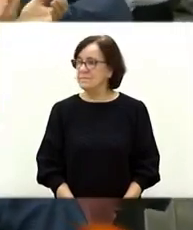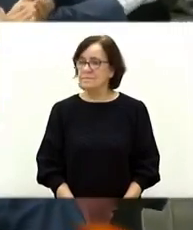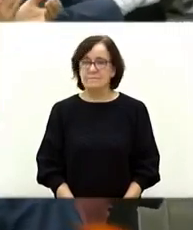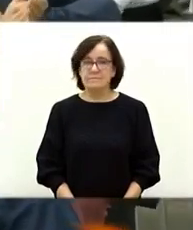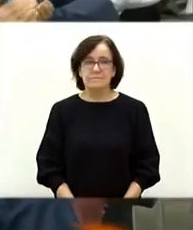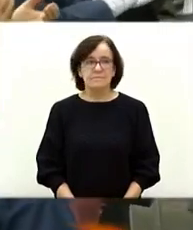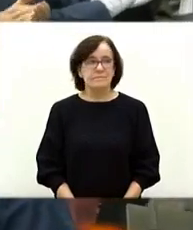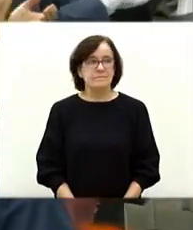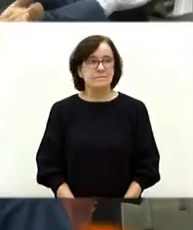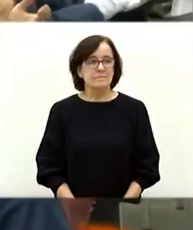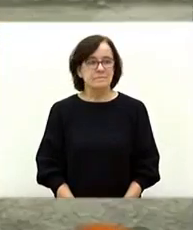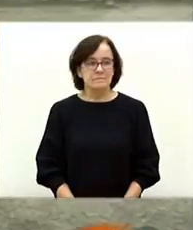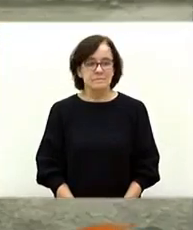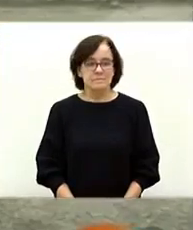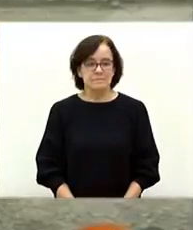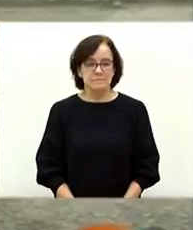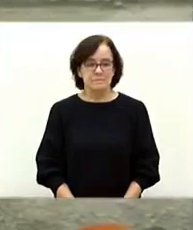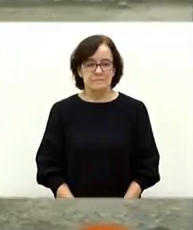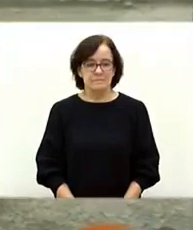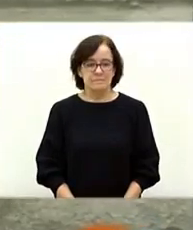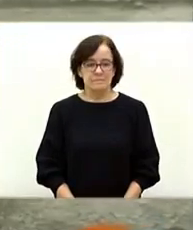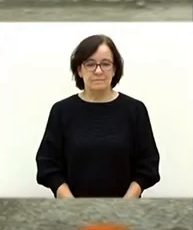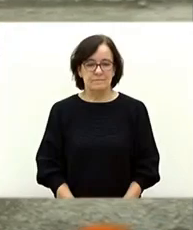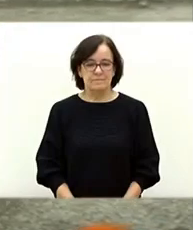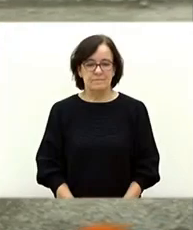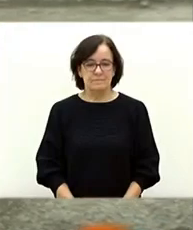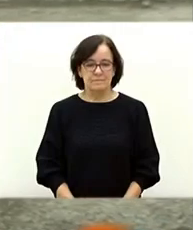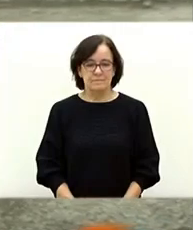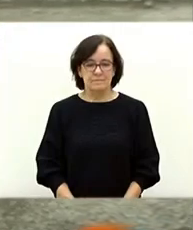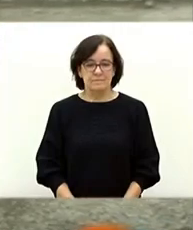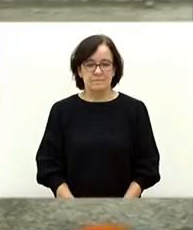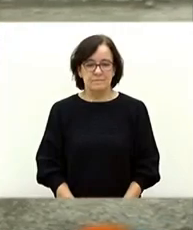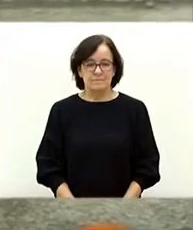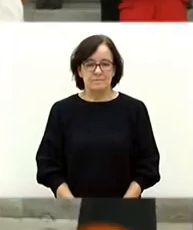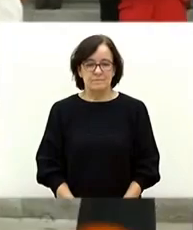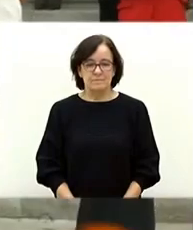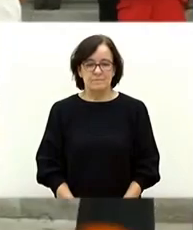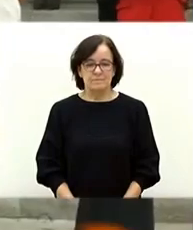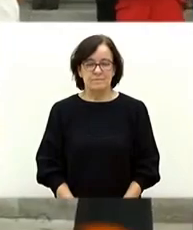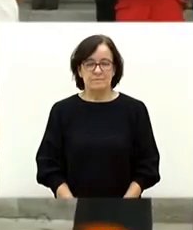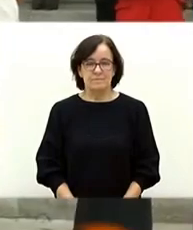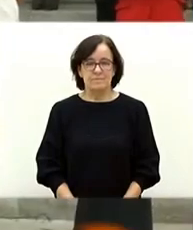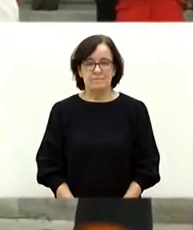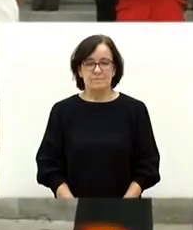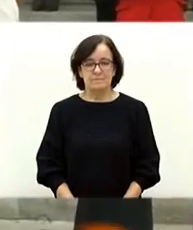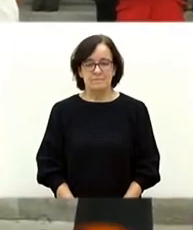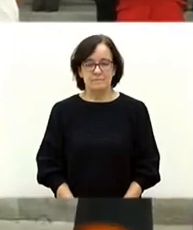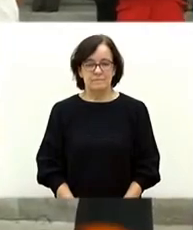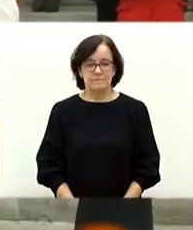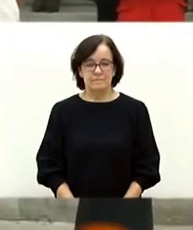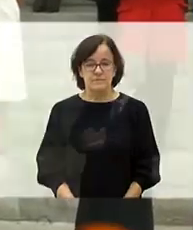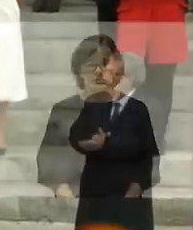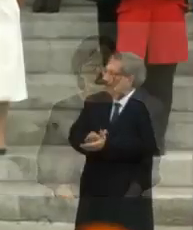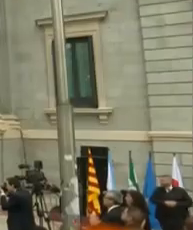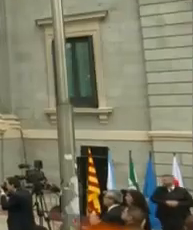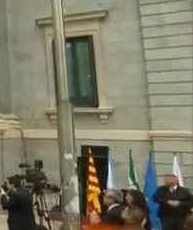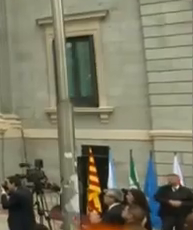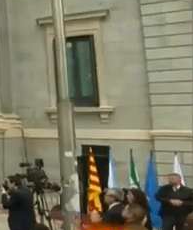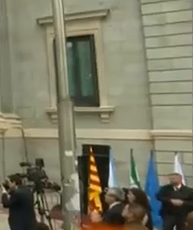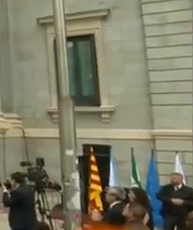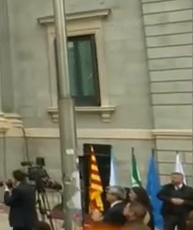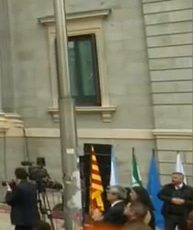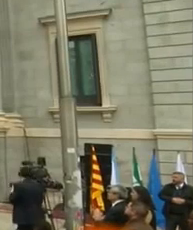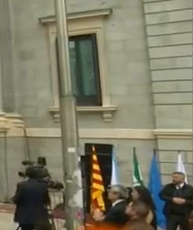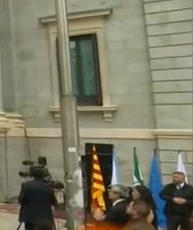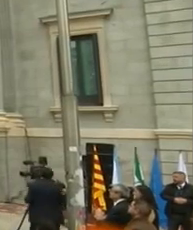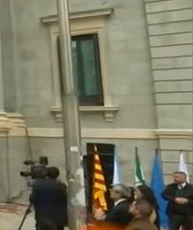Ha sido el discurso de la presidenta del Congreso que pone punto y final a esta recepción por el Día de